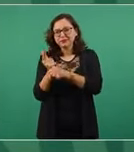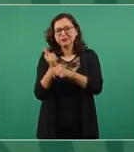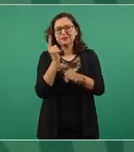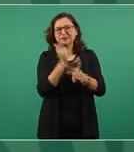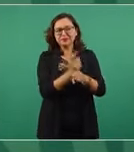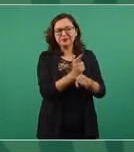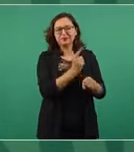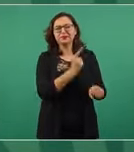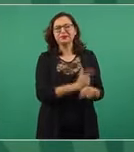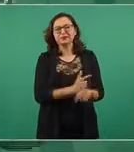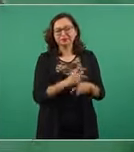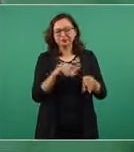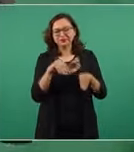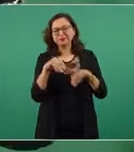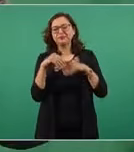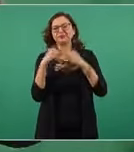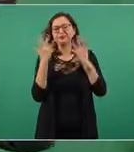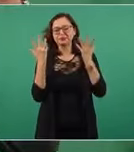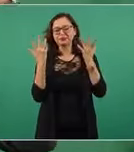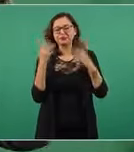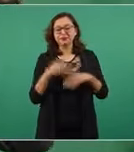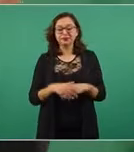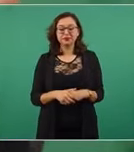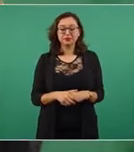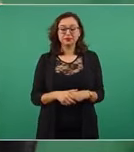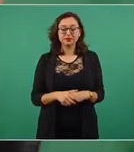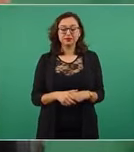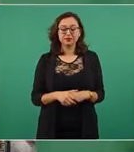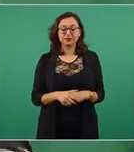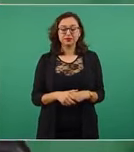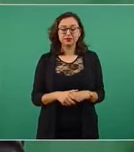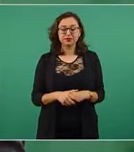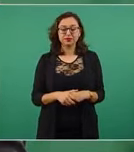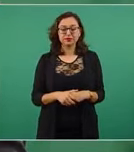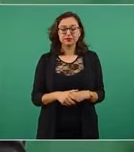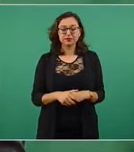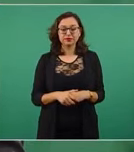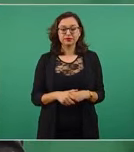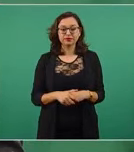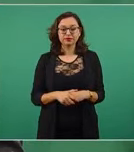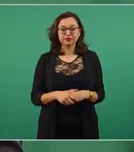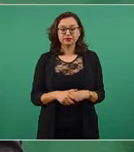Y una mentalidad más fresca,